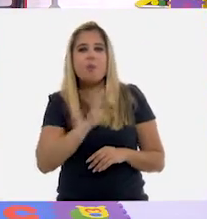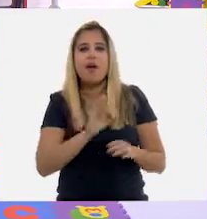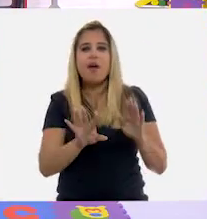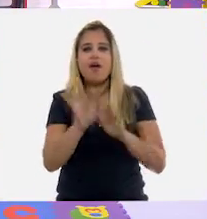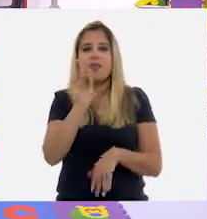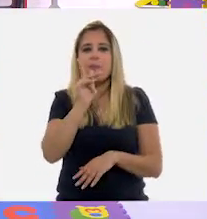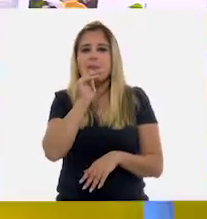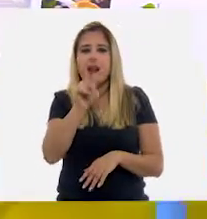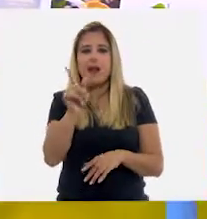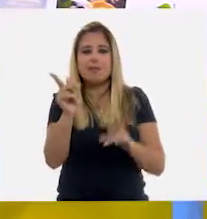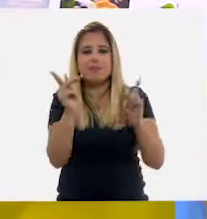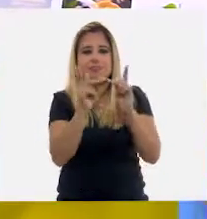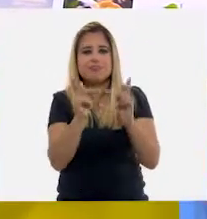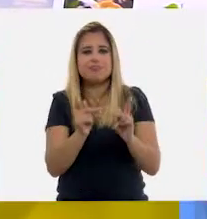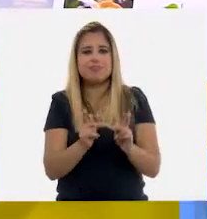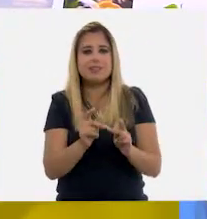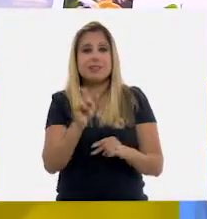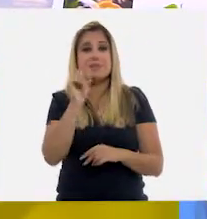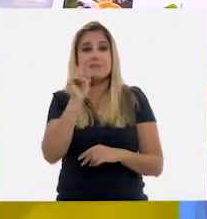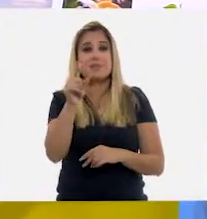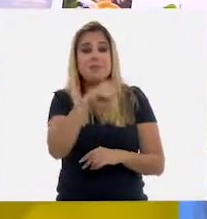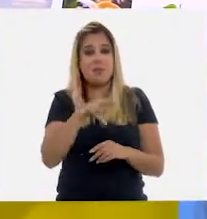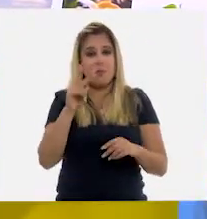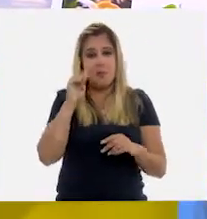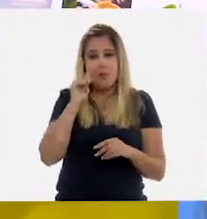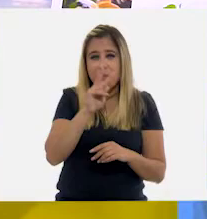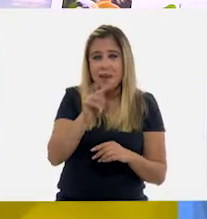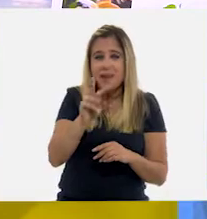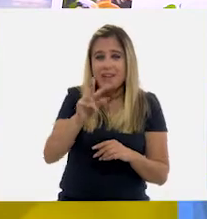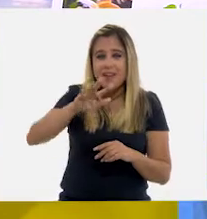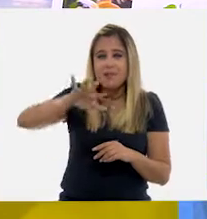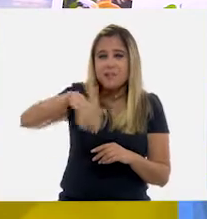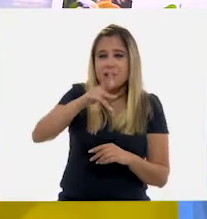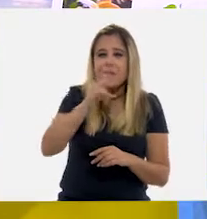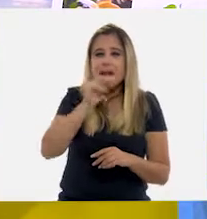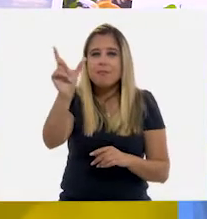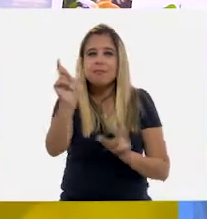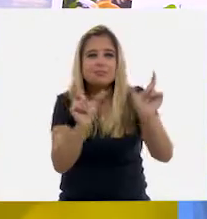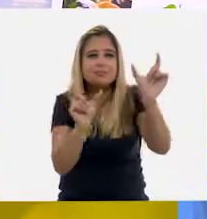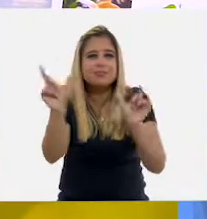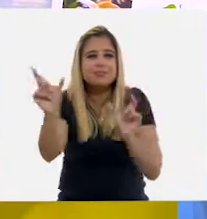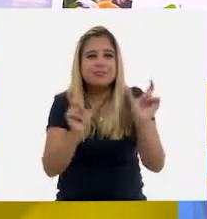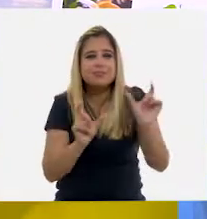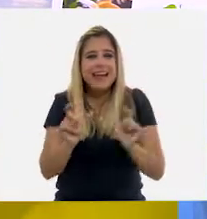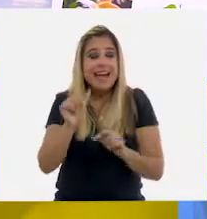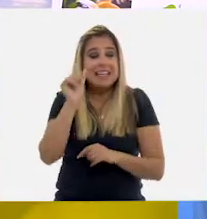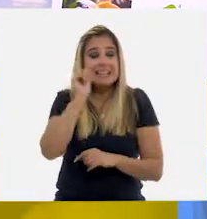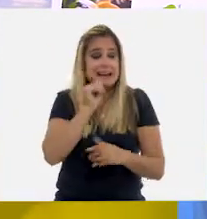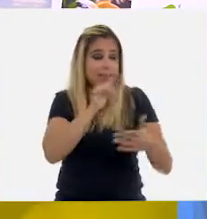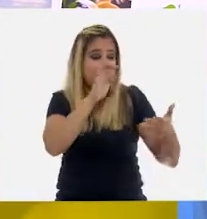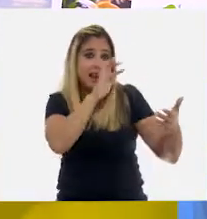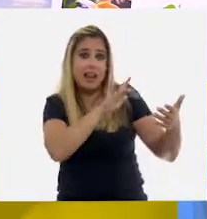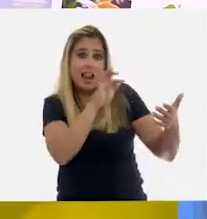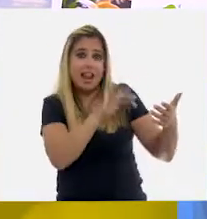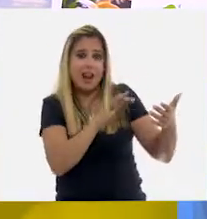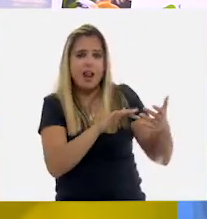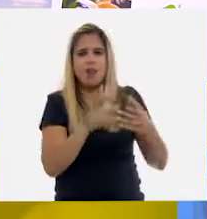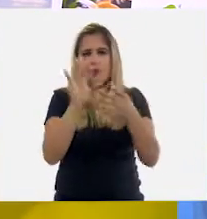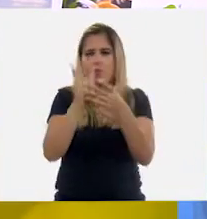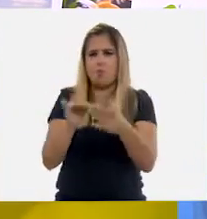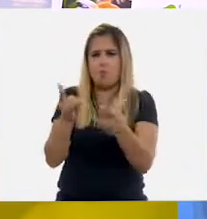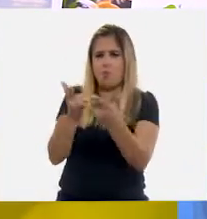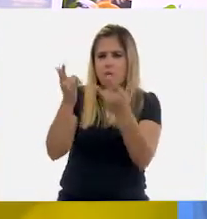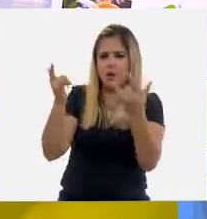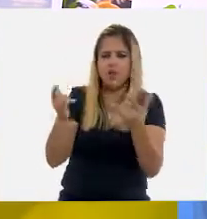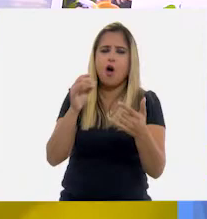encontrar palabras y bueno, y sobre todo ser muy buenos buscadores de palabras. Siempre en un texto, en un cuento, en